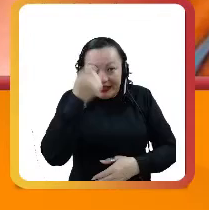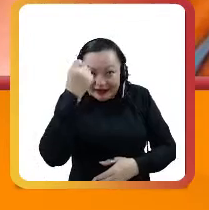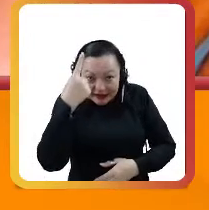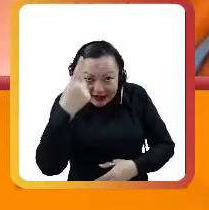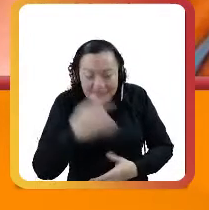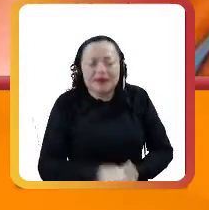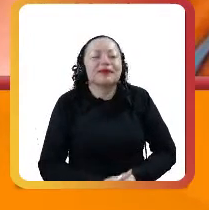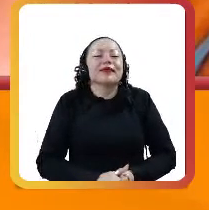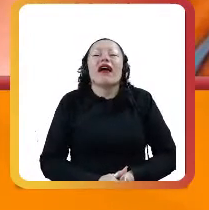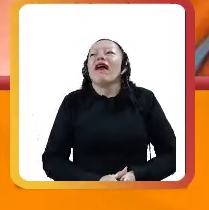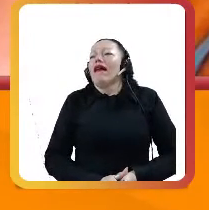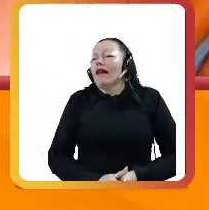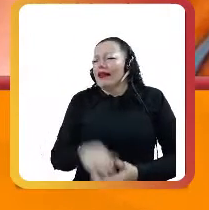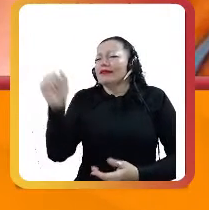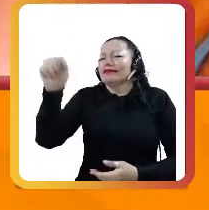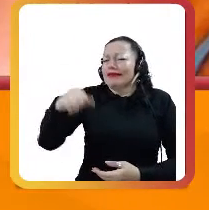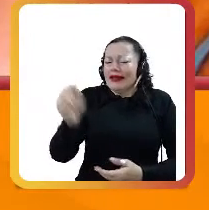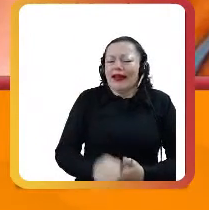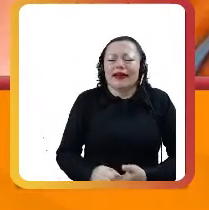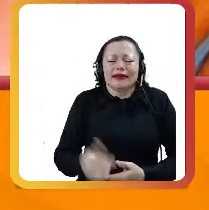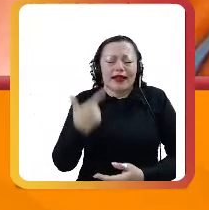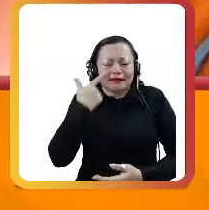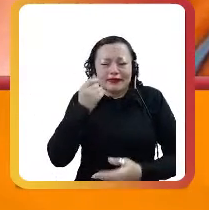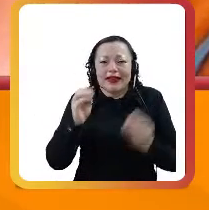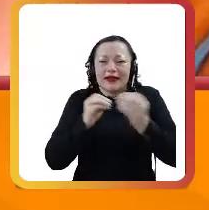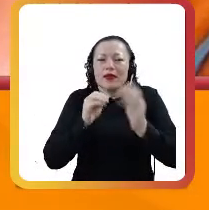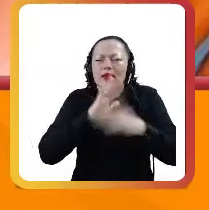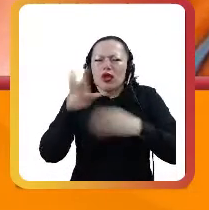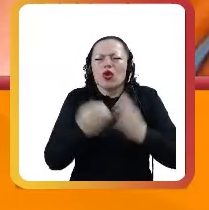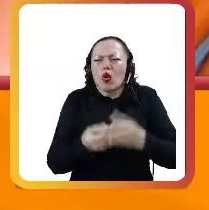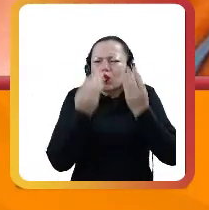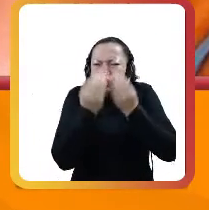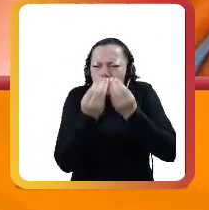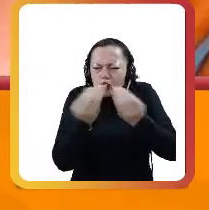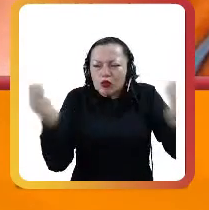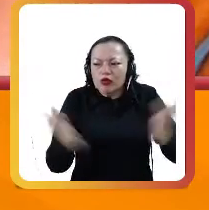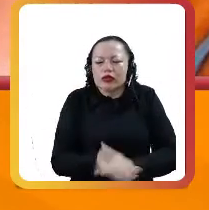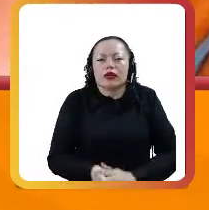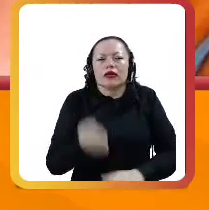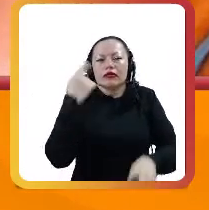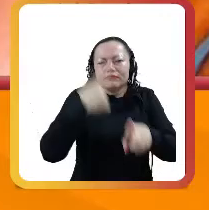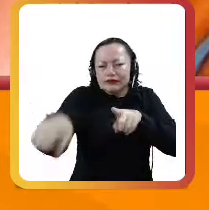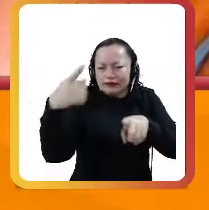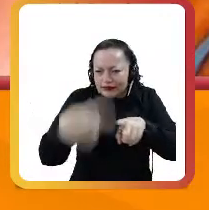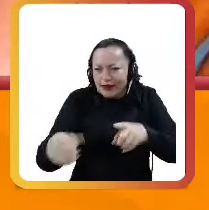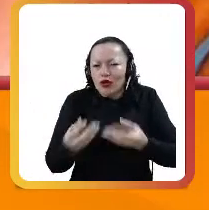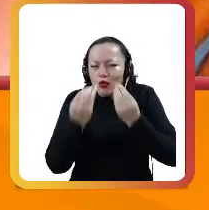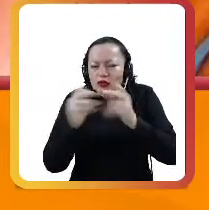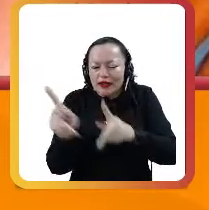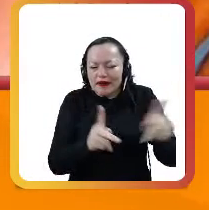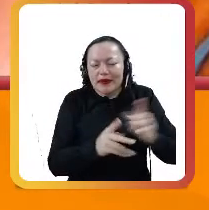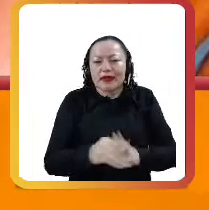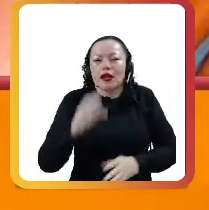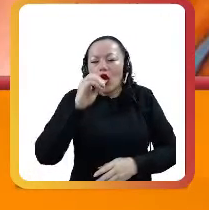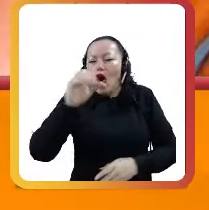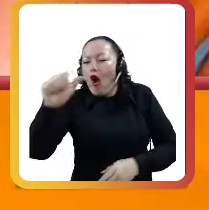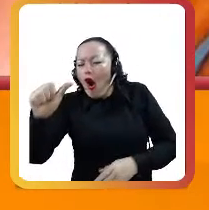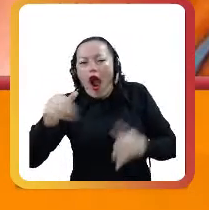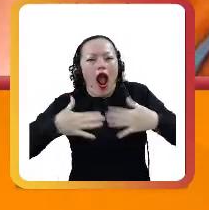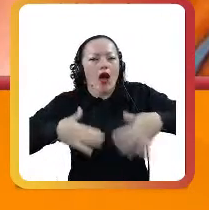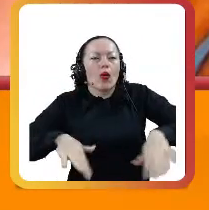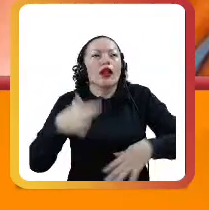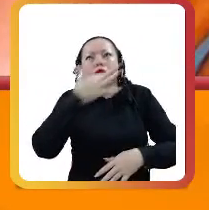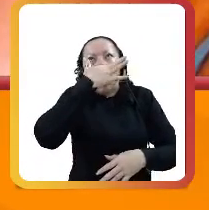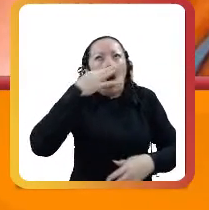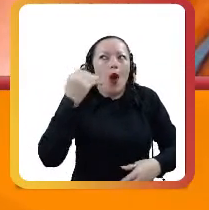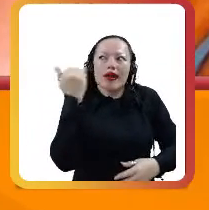pues qué bien, Laurita. Qué bueno, y seguramente muchas y muchos, porque ahora eso no es solo tema de